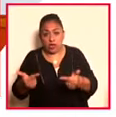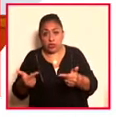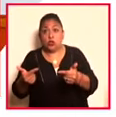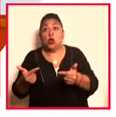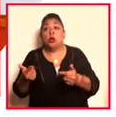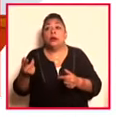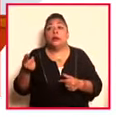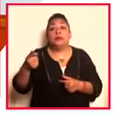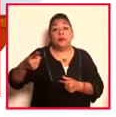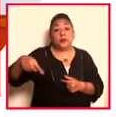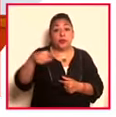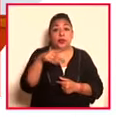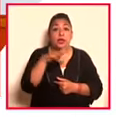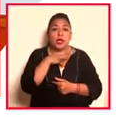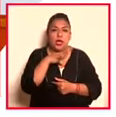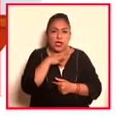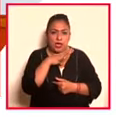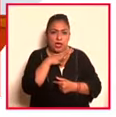tengan